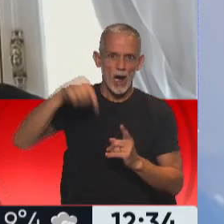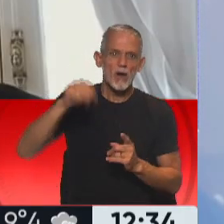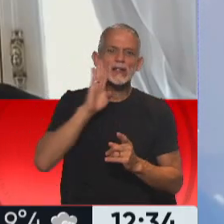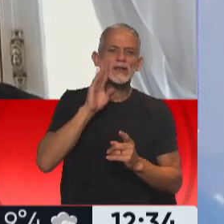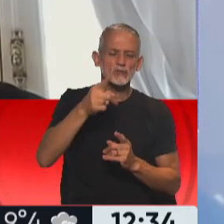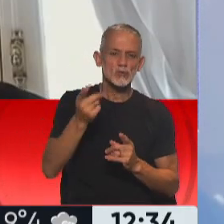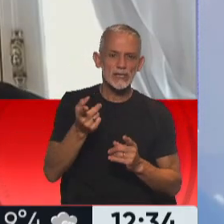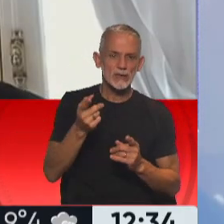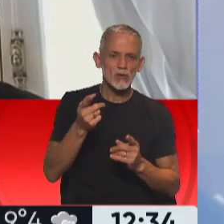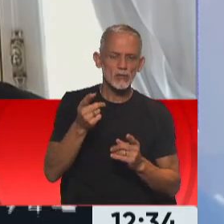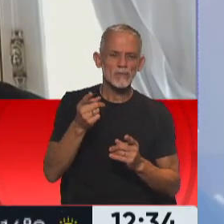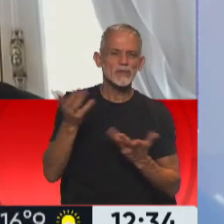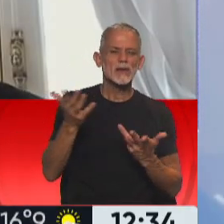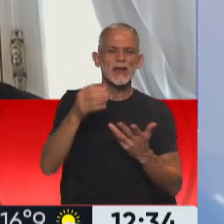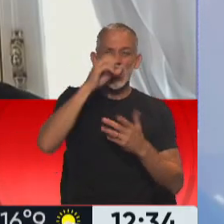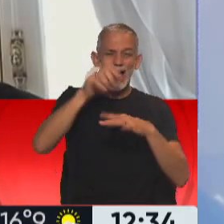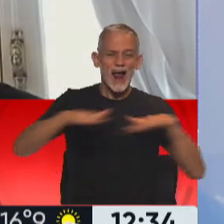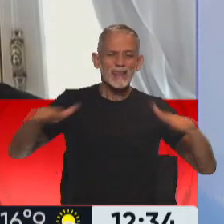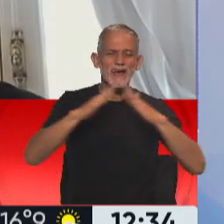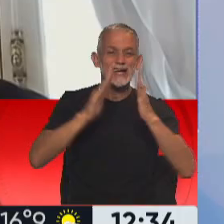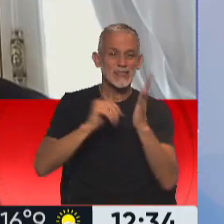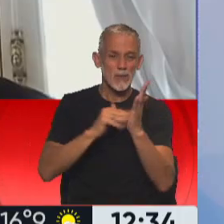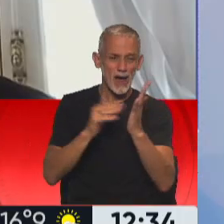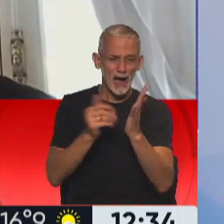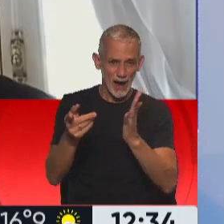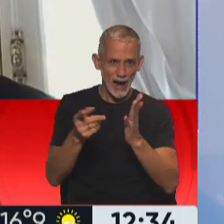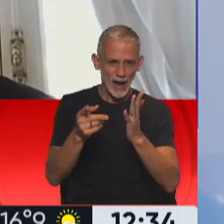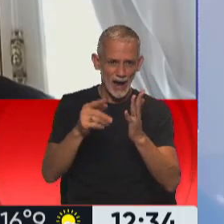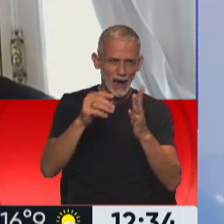Estados Unidos, en el jardín de la Casa Blanca, cuando a él lo reciben,